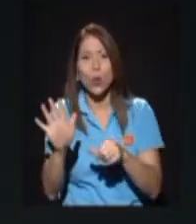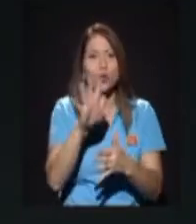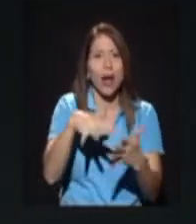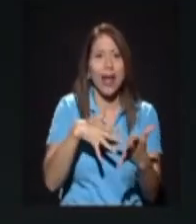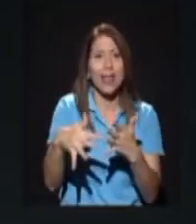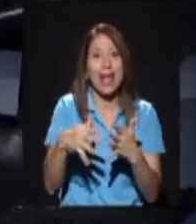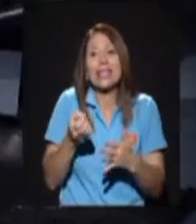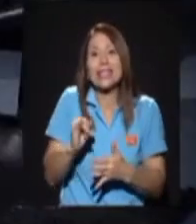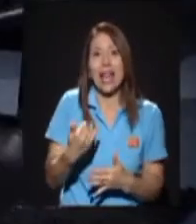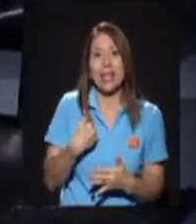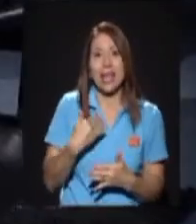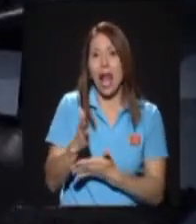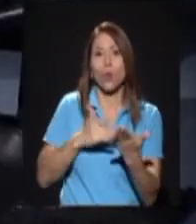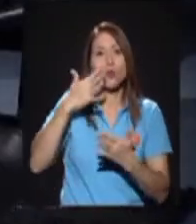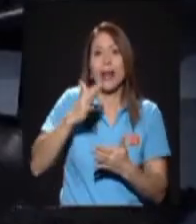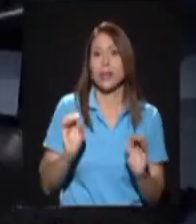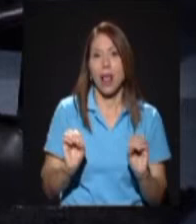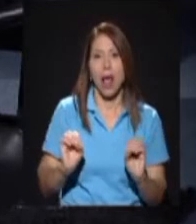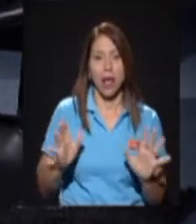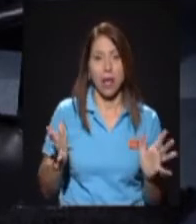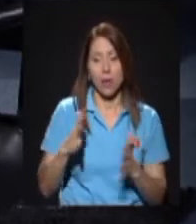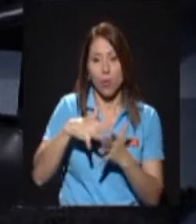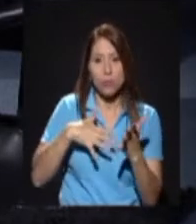que parecieran ni siquiera tenerla, ¿verdad?